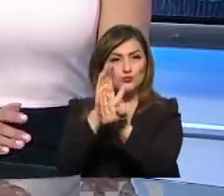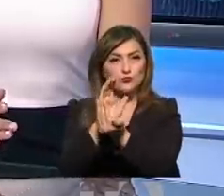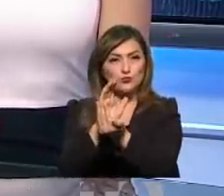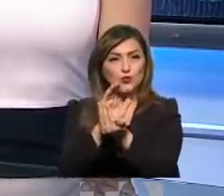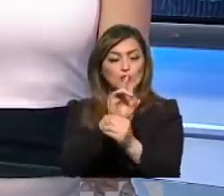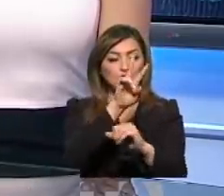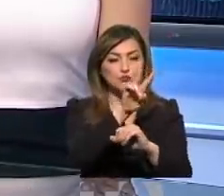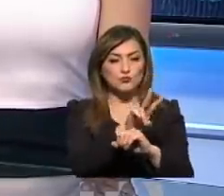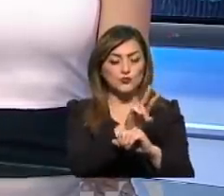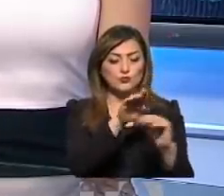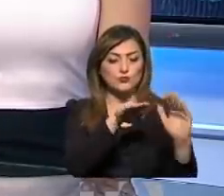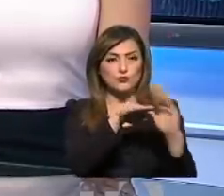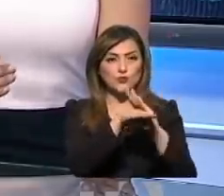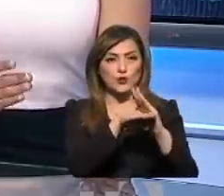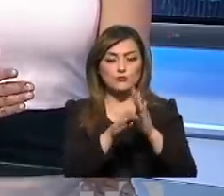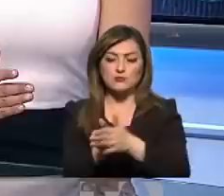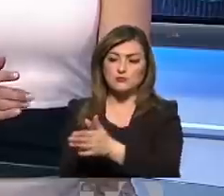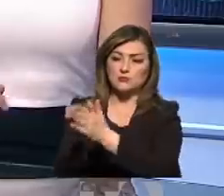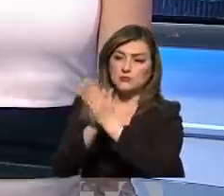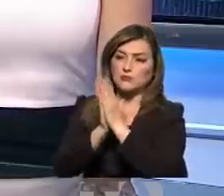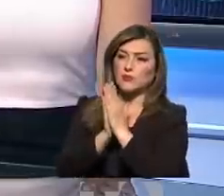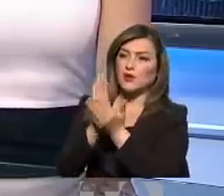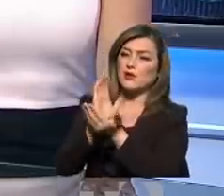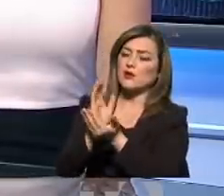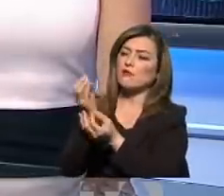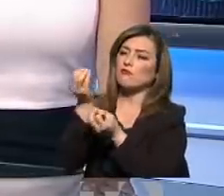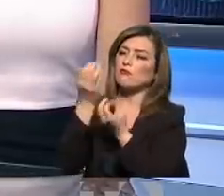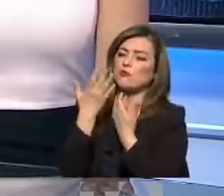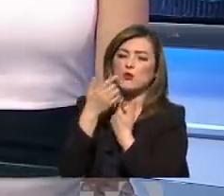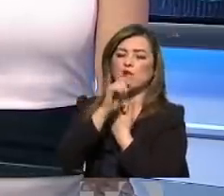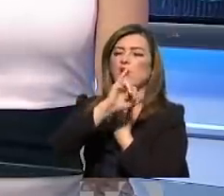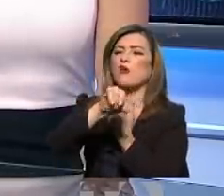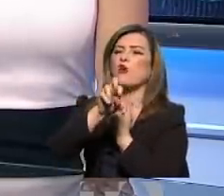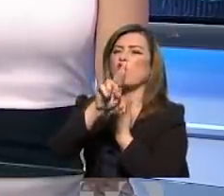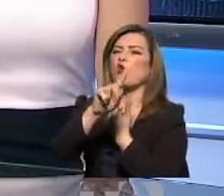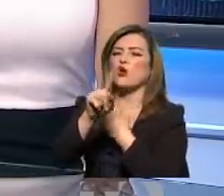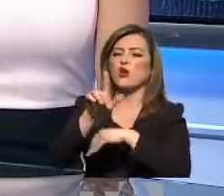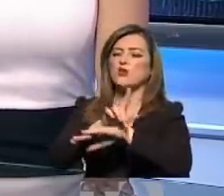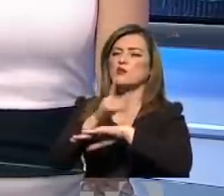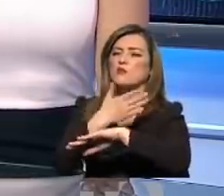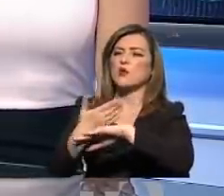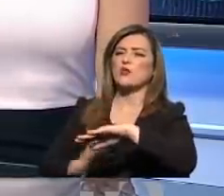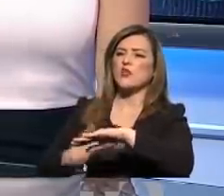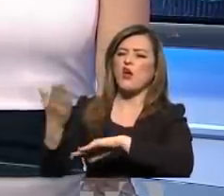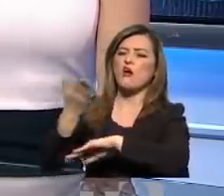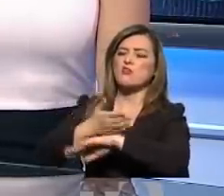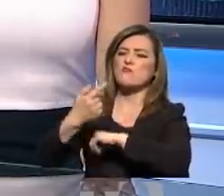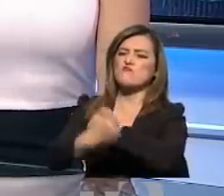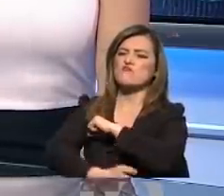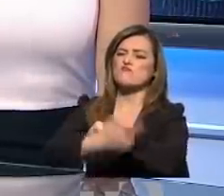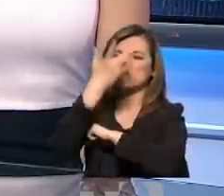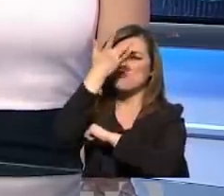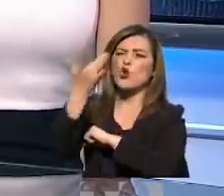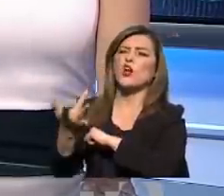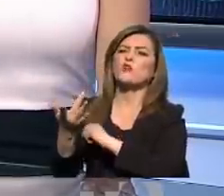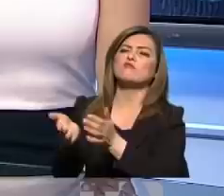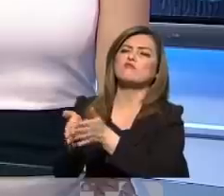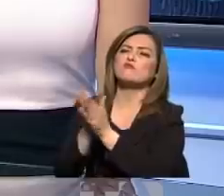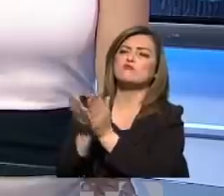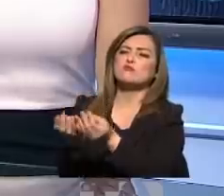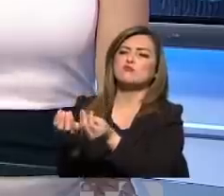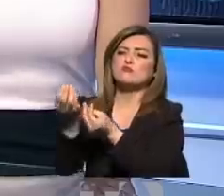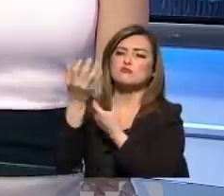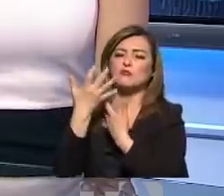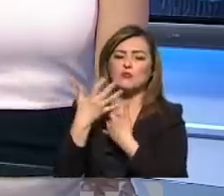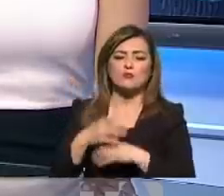Bancos solicita información al IES de Jorge Madera sobre las sanciones anteriores. Madera fue director general de la institución